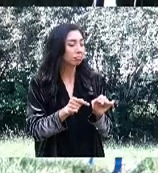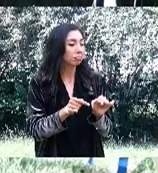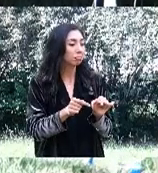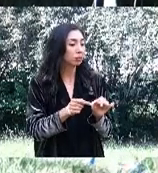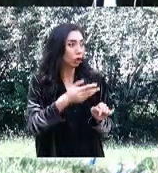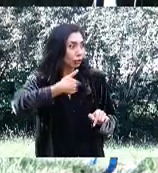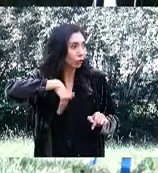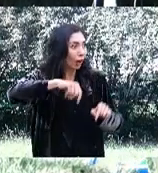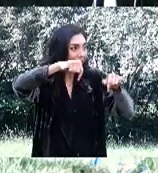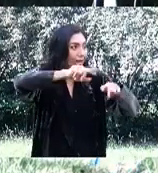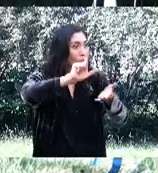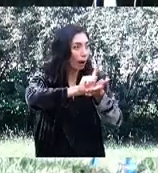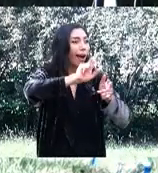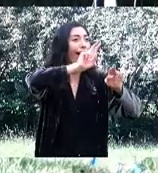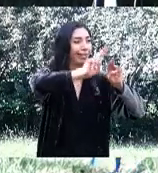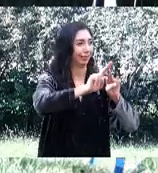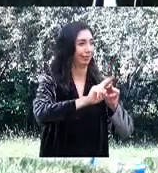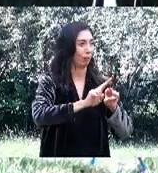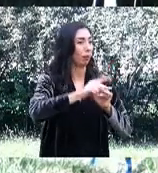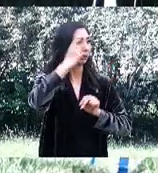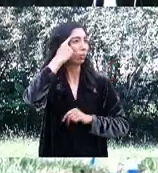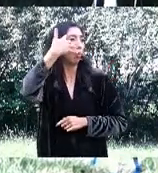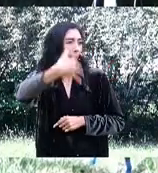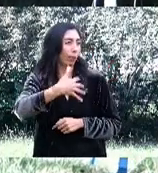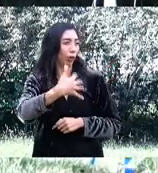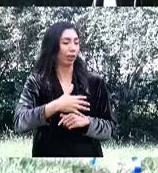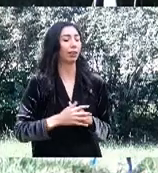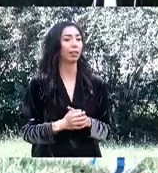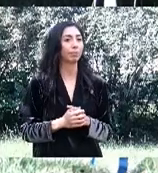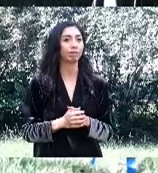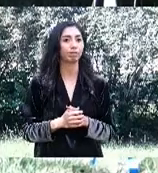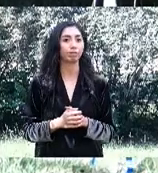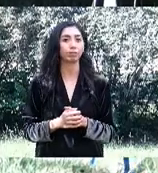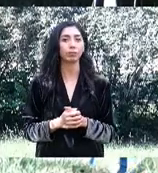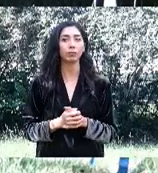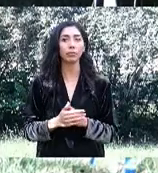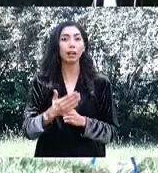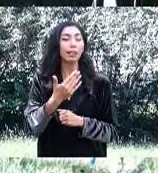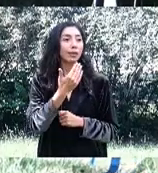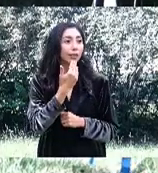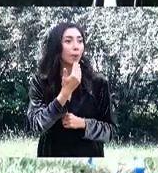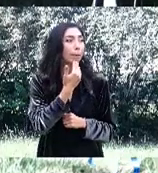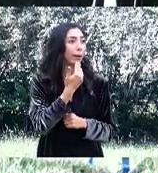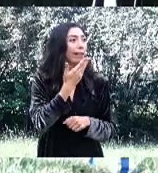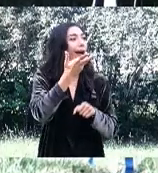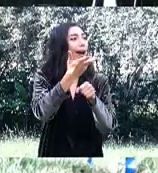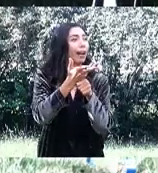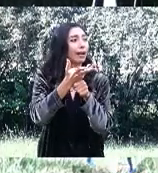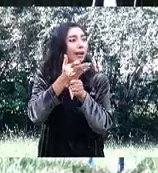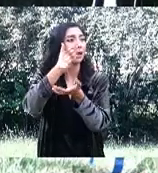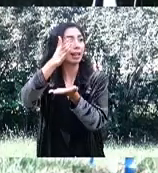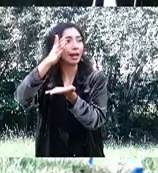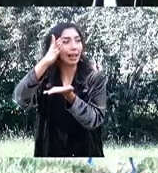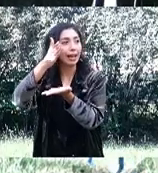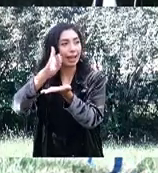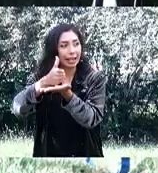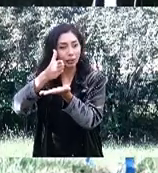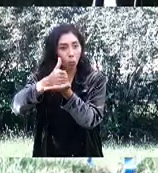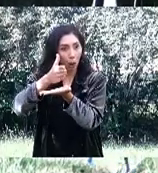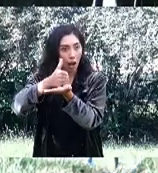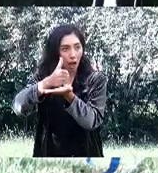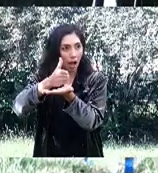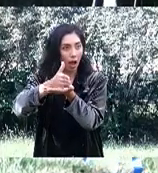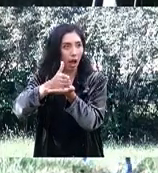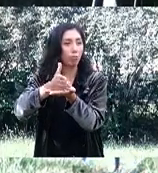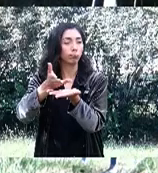se está haciendo en este lugar y que nos parece muy importante también se constituyeron las escuelas no se constituyeron las escuelas que